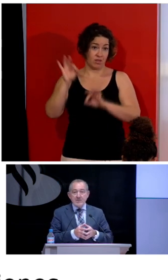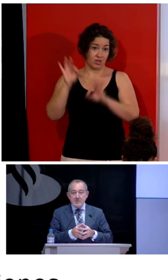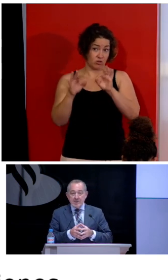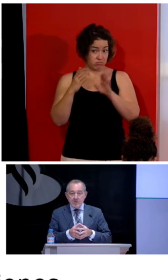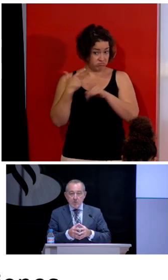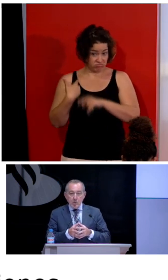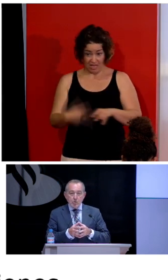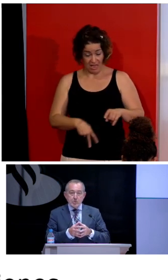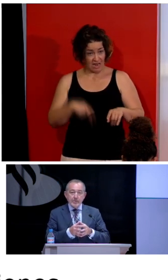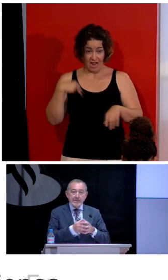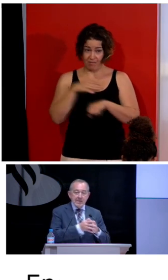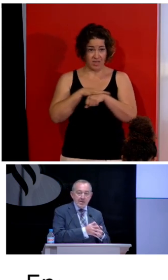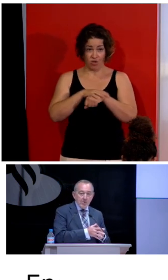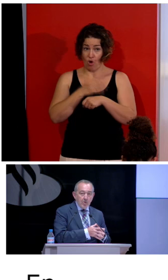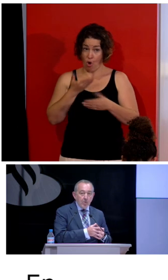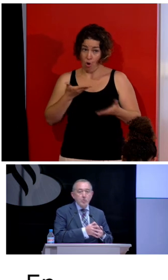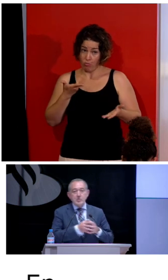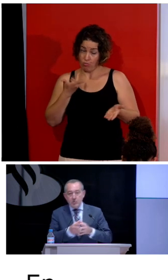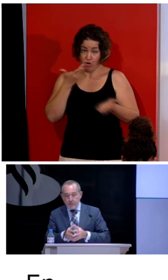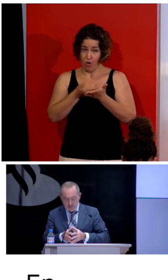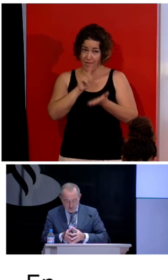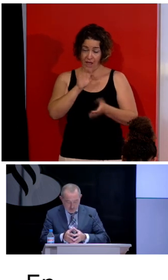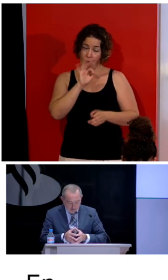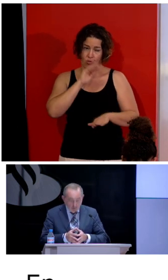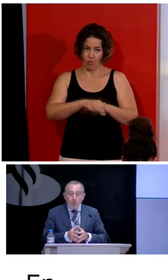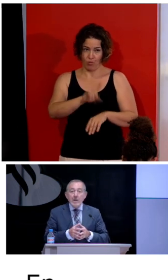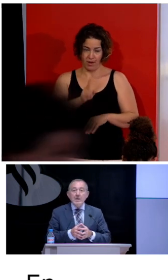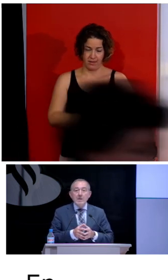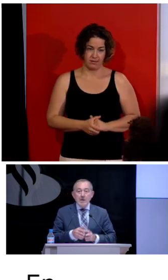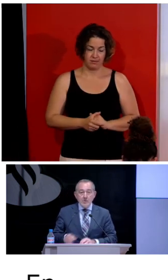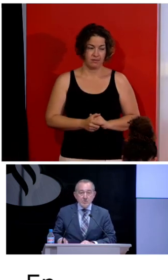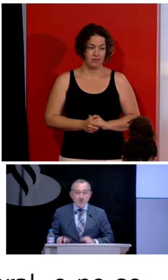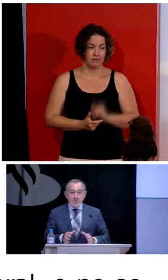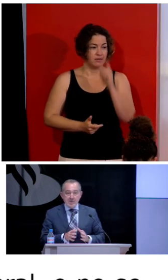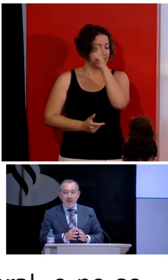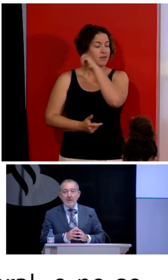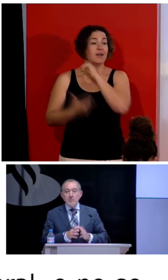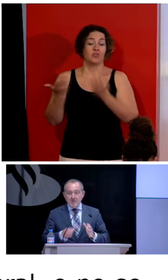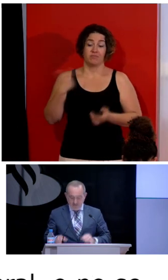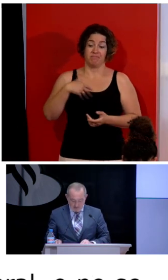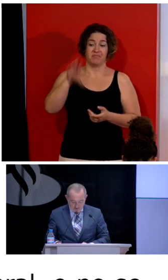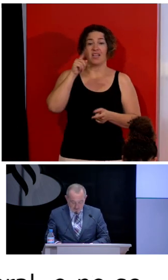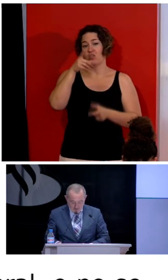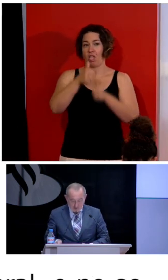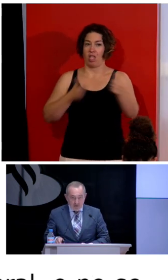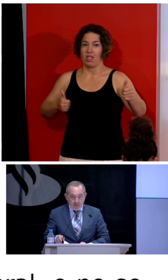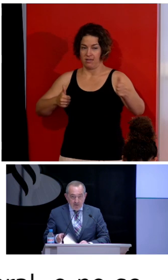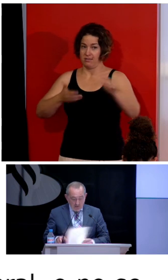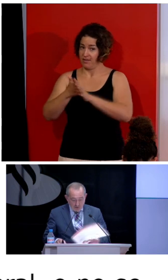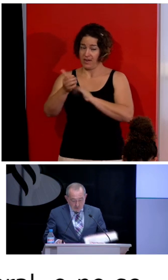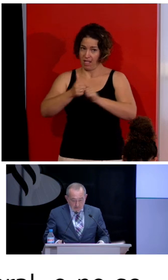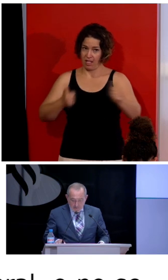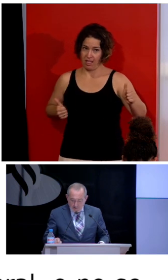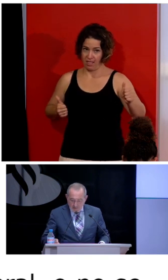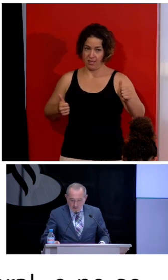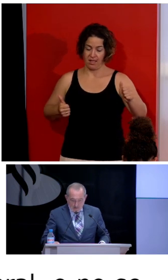las administraciones o no se plantean o no se cubren. Con lo cual, a nuestro entender, ahí hay un desfase. Entonces,